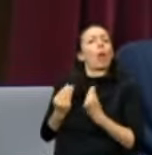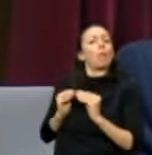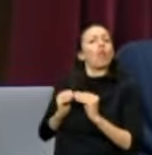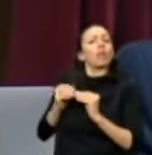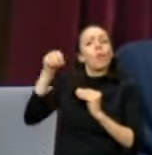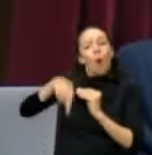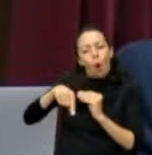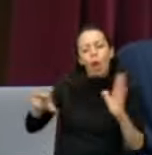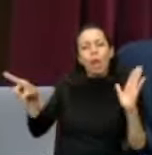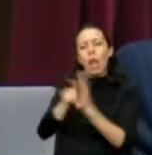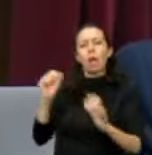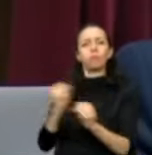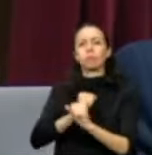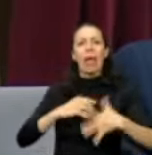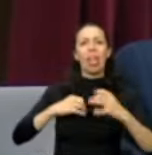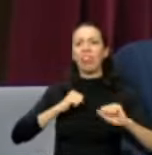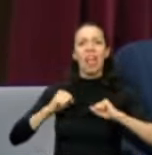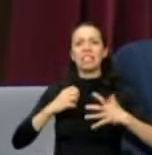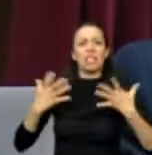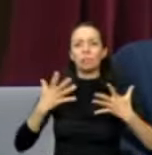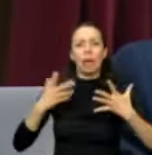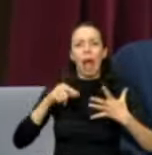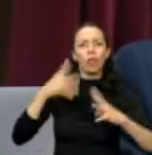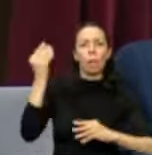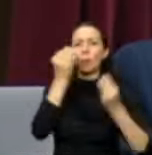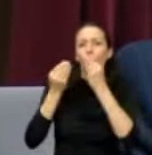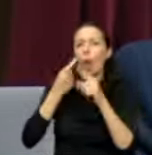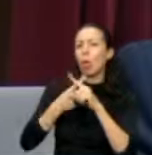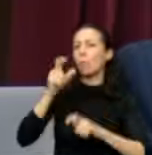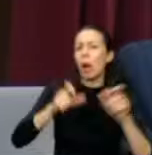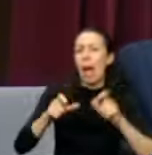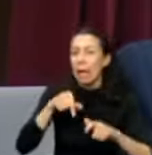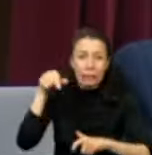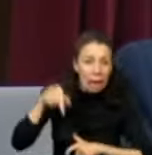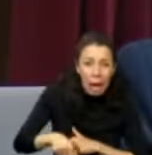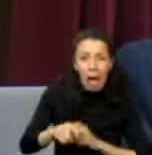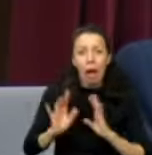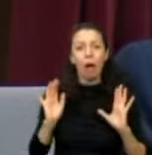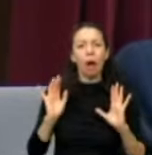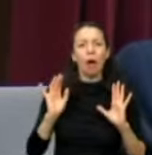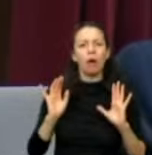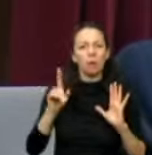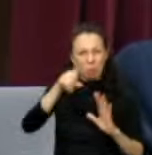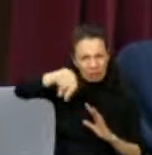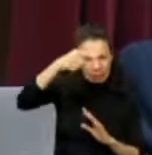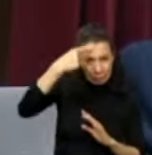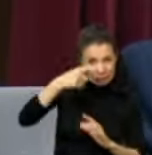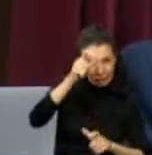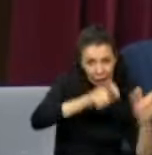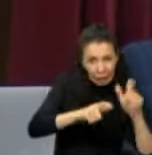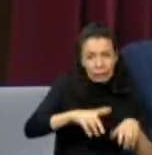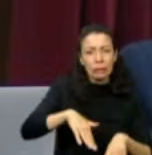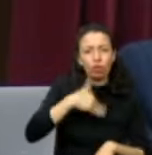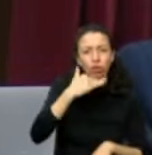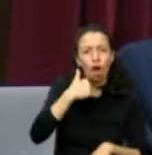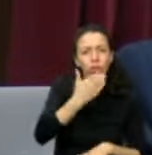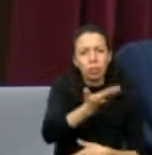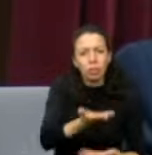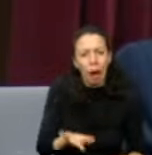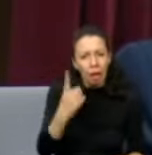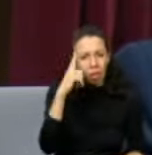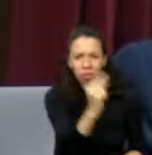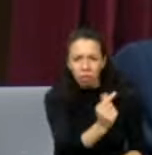cabeza, vos lo tomás al responsable directo de la cosa con ese sistema. Okay. Con el que tenemos ahora es el autor material y realmente eso